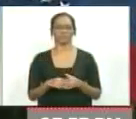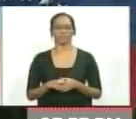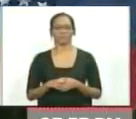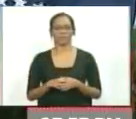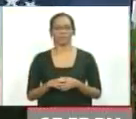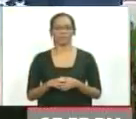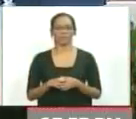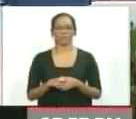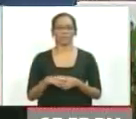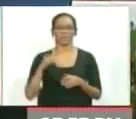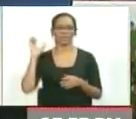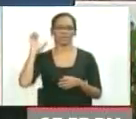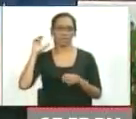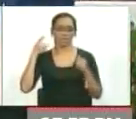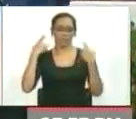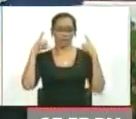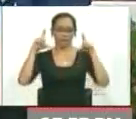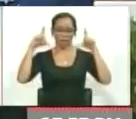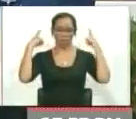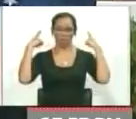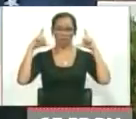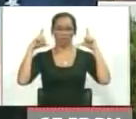Guaira.